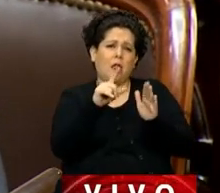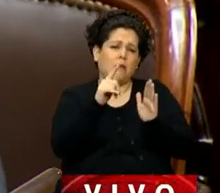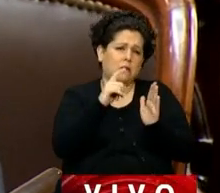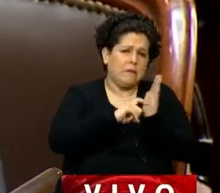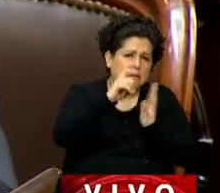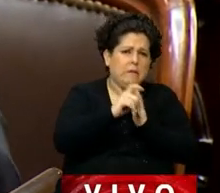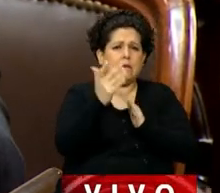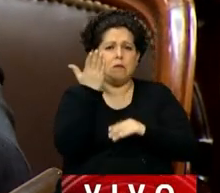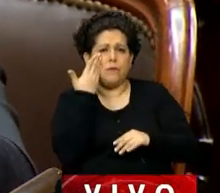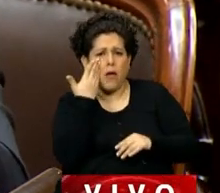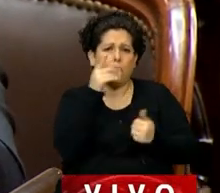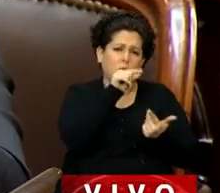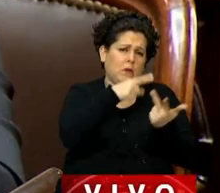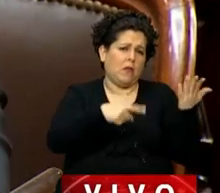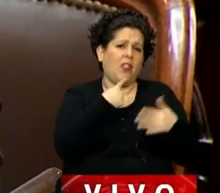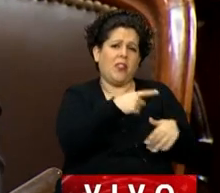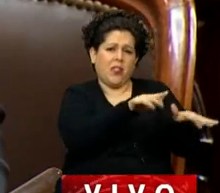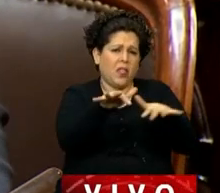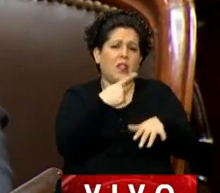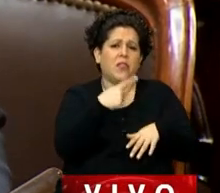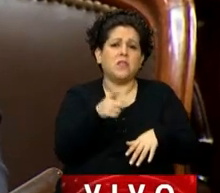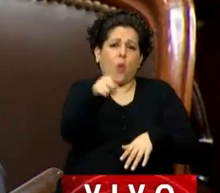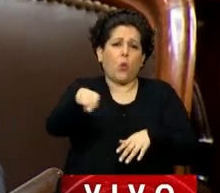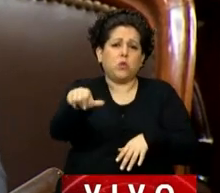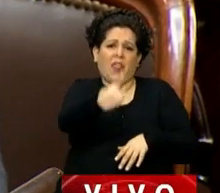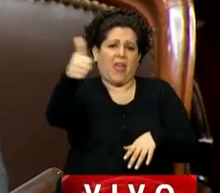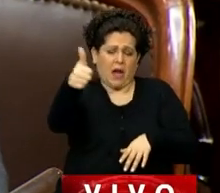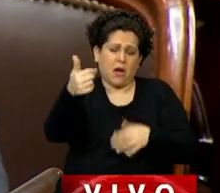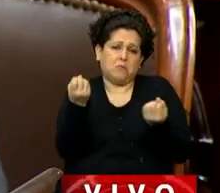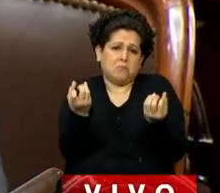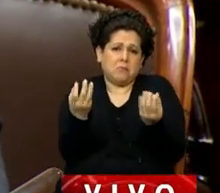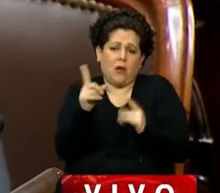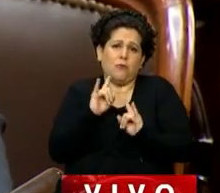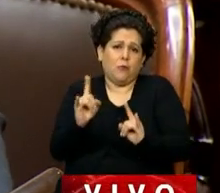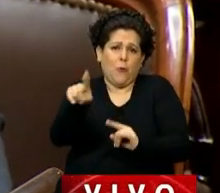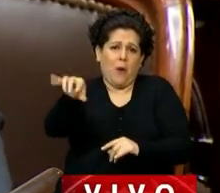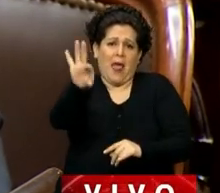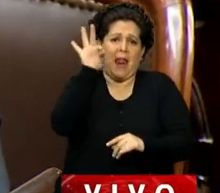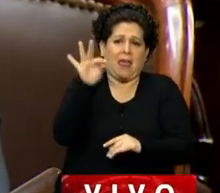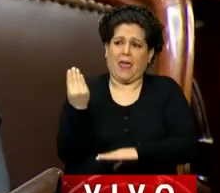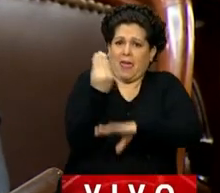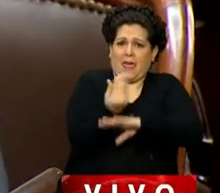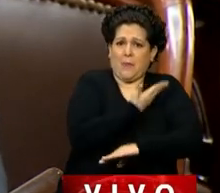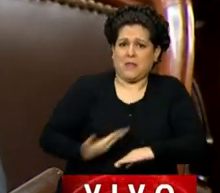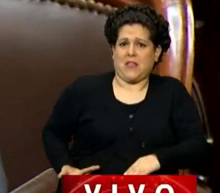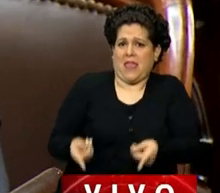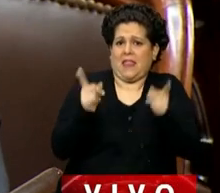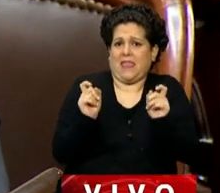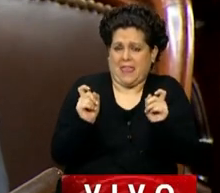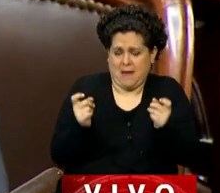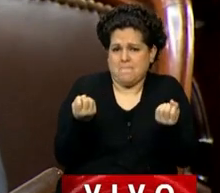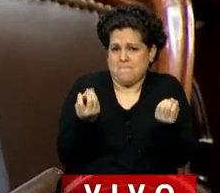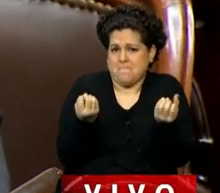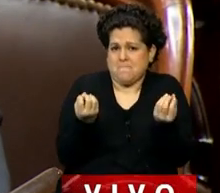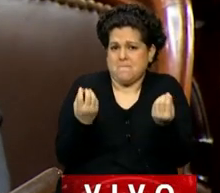sociales, ganaron ustedes y tienen todo el derecho del mundo ustedes a elegir quiénes son las personas que van a dirigir el cuerpo en